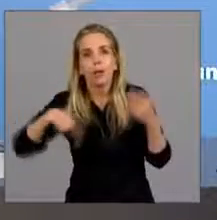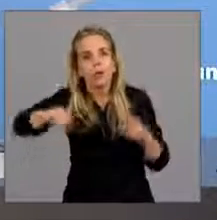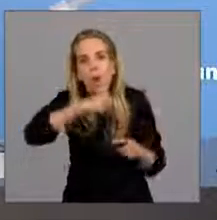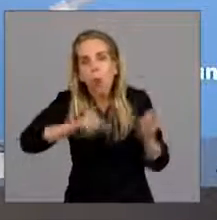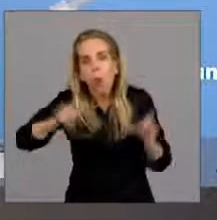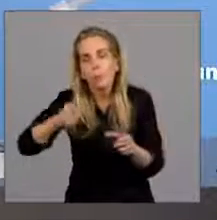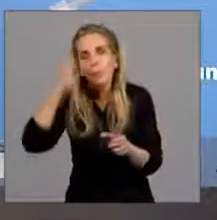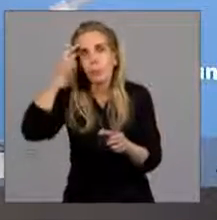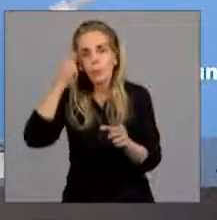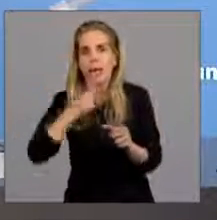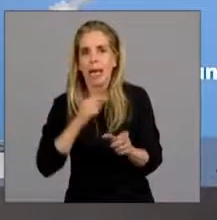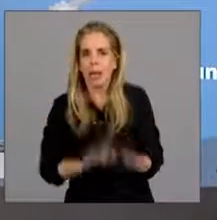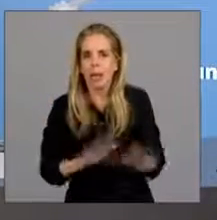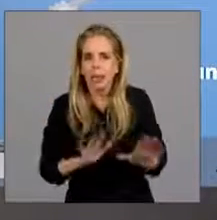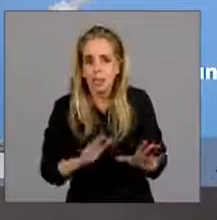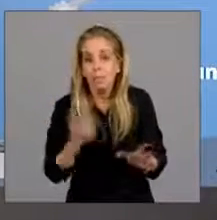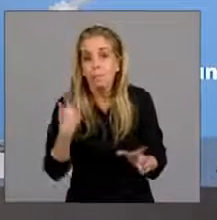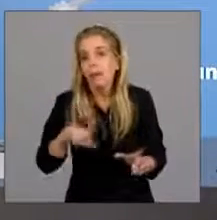eso. Lamentablemente,